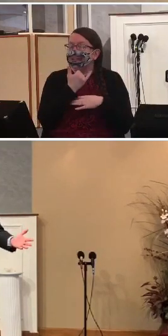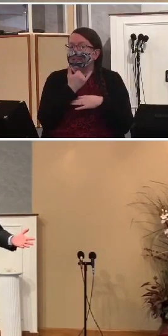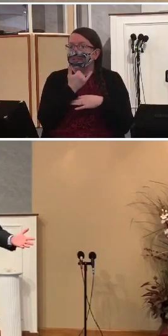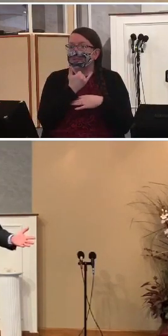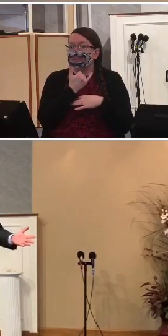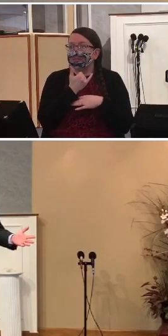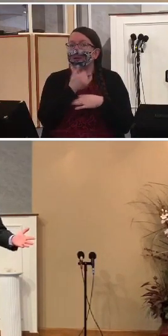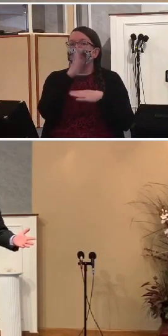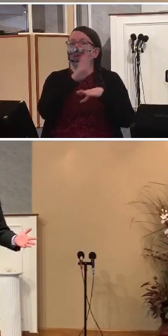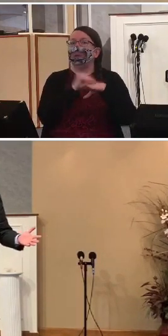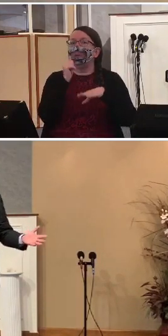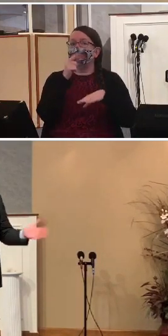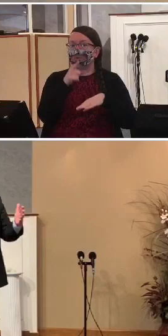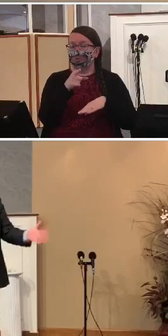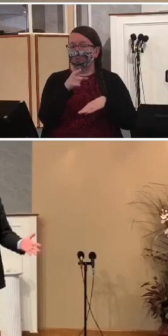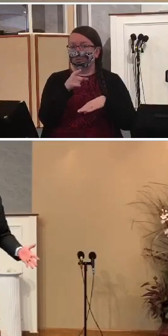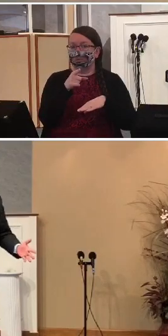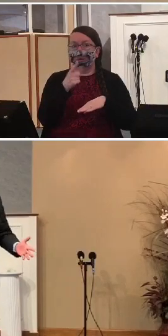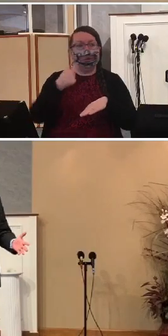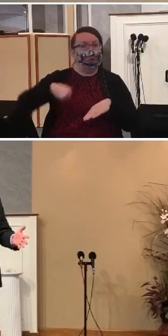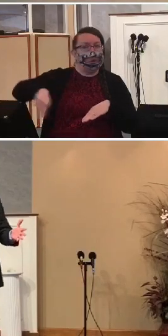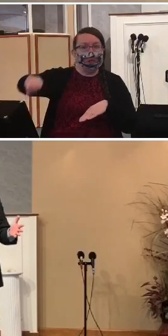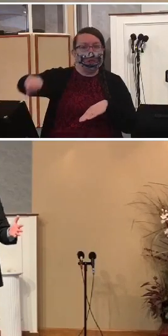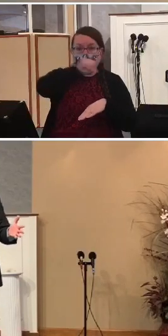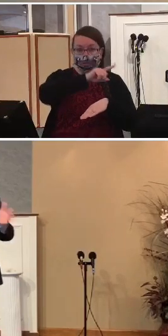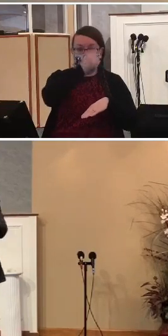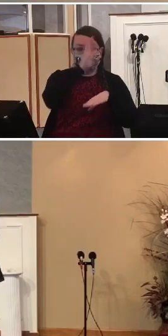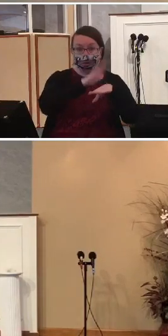fuiste llamado. Fuimos llamados.